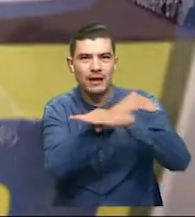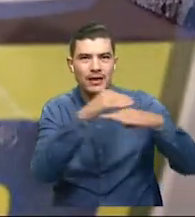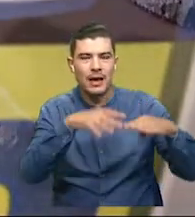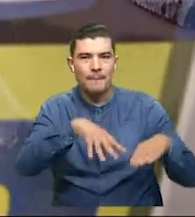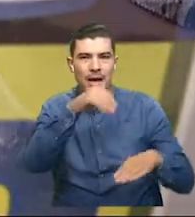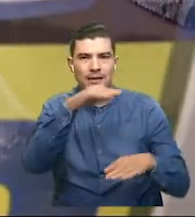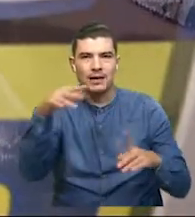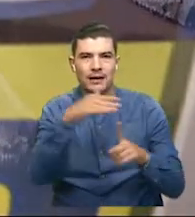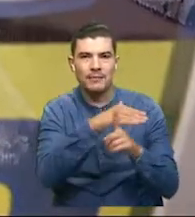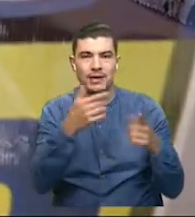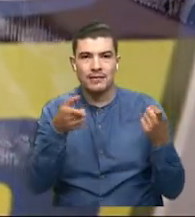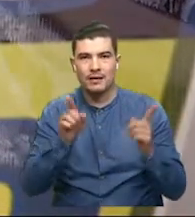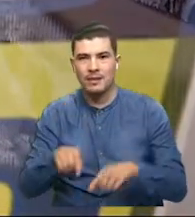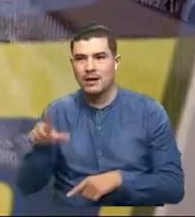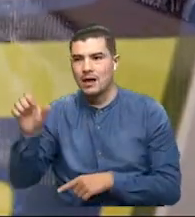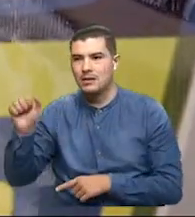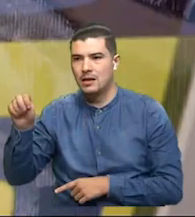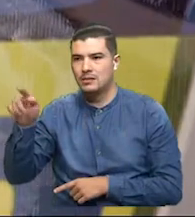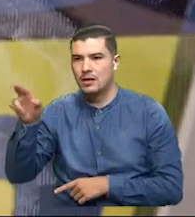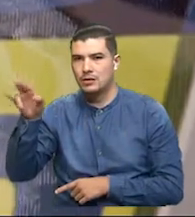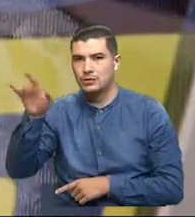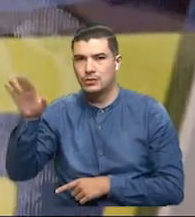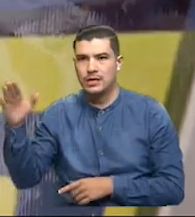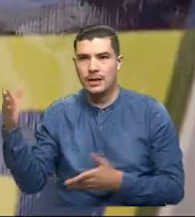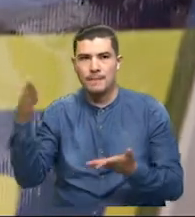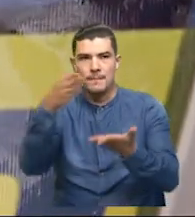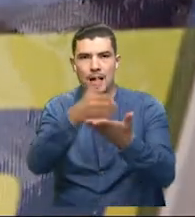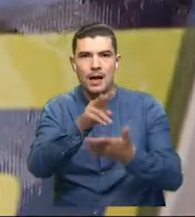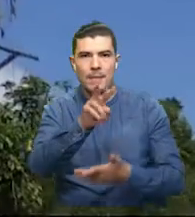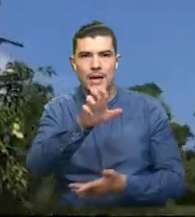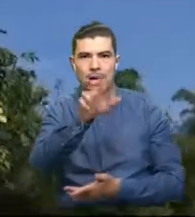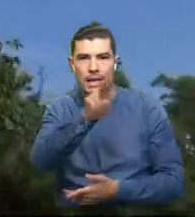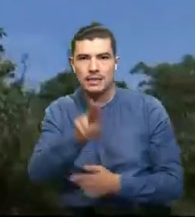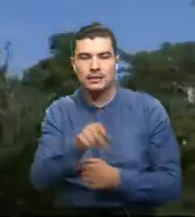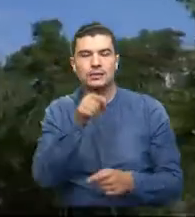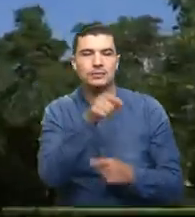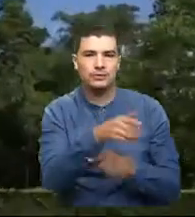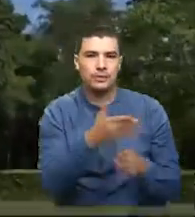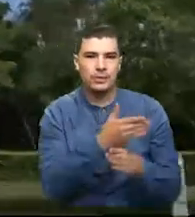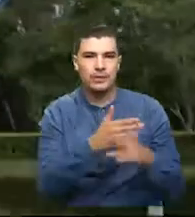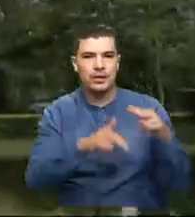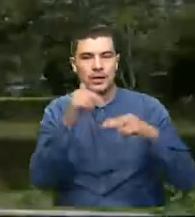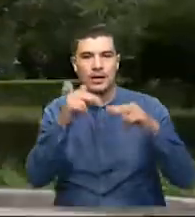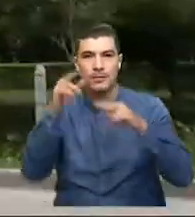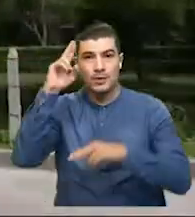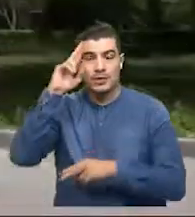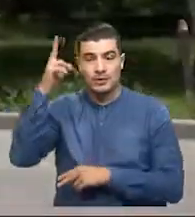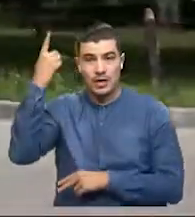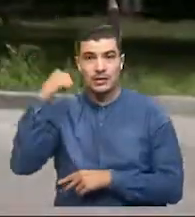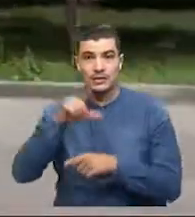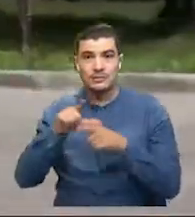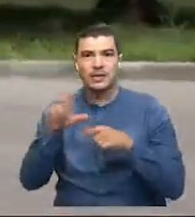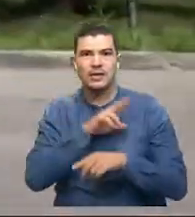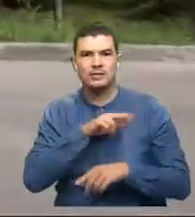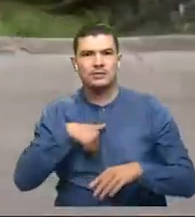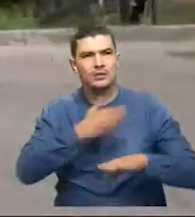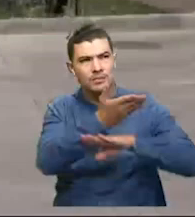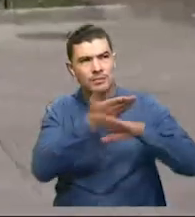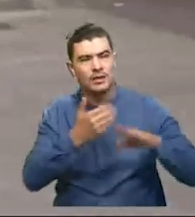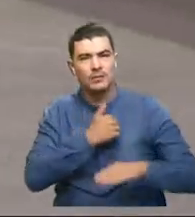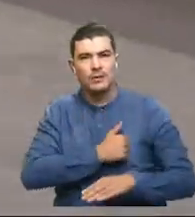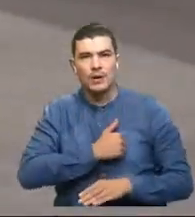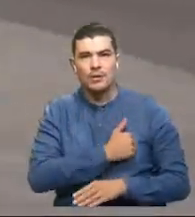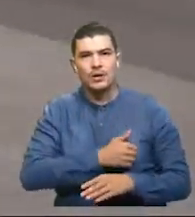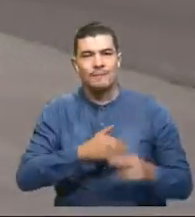Landázuri y Vélez, y es la petición que le hiciéramos al señor presidente de la República la semana pasada en cómo tener más